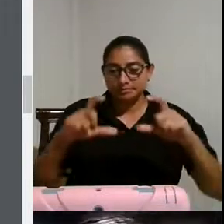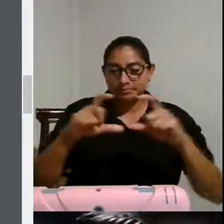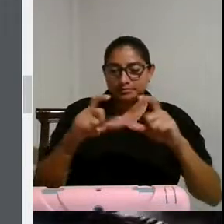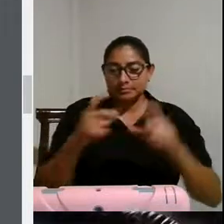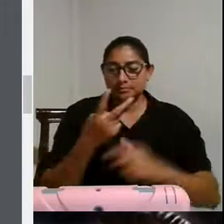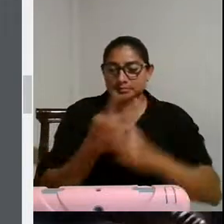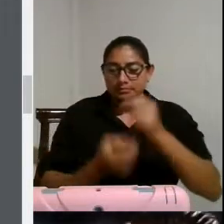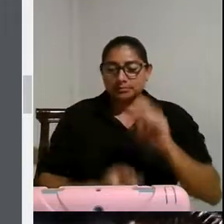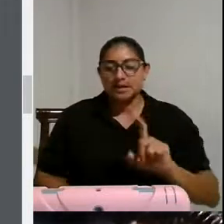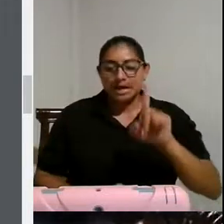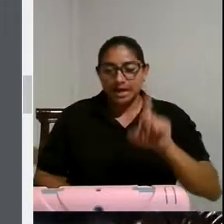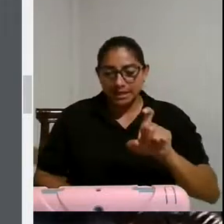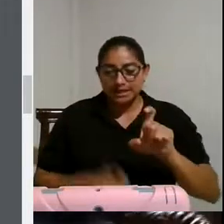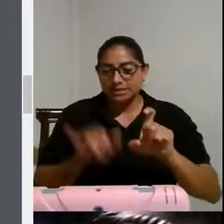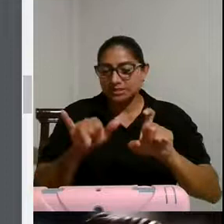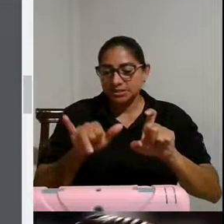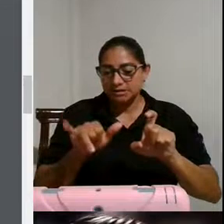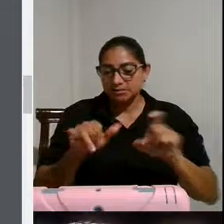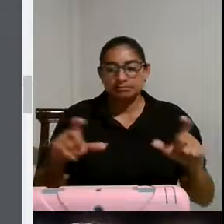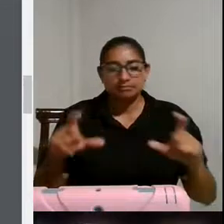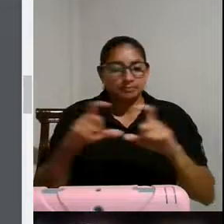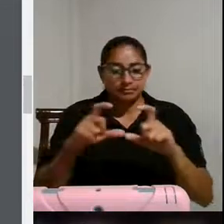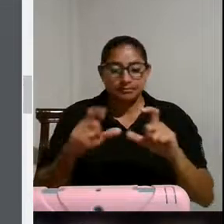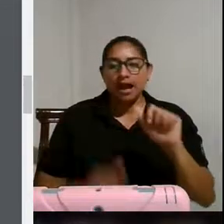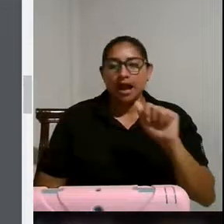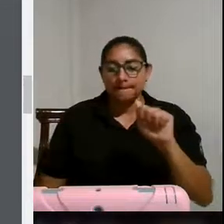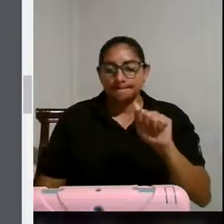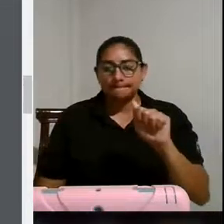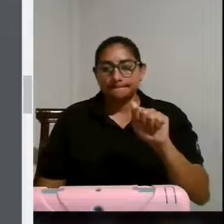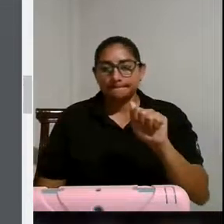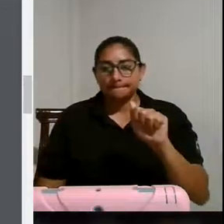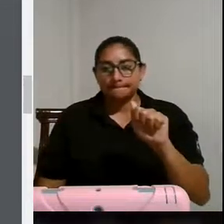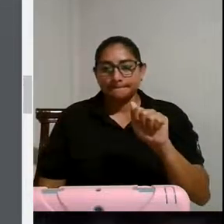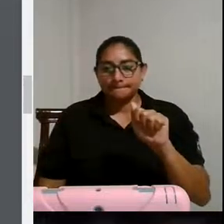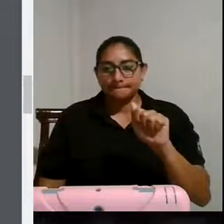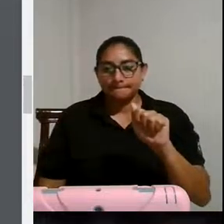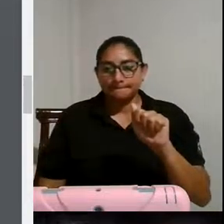tiende x. Esto es lo que vamos a hacer para encontrar la pendiente.